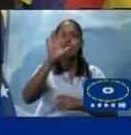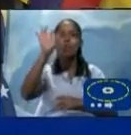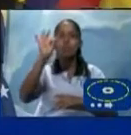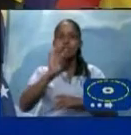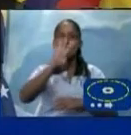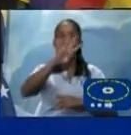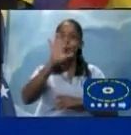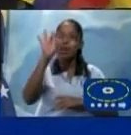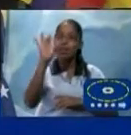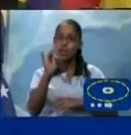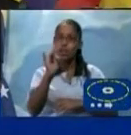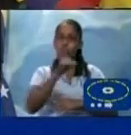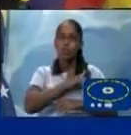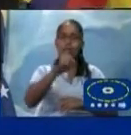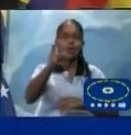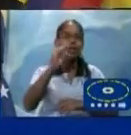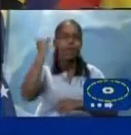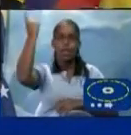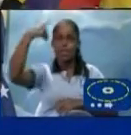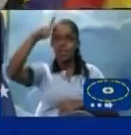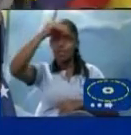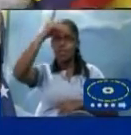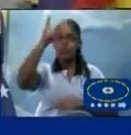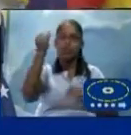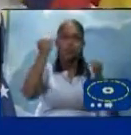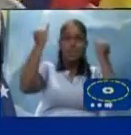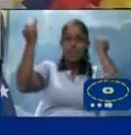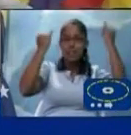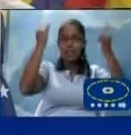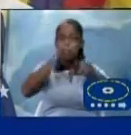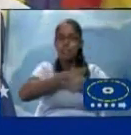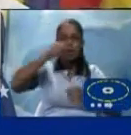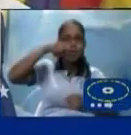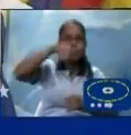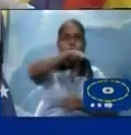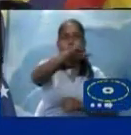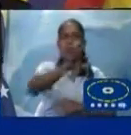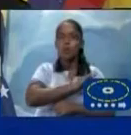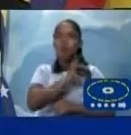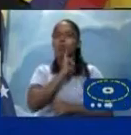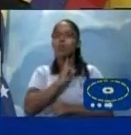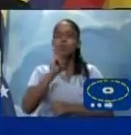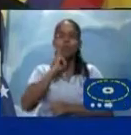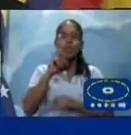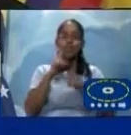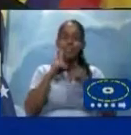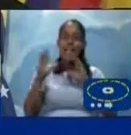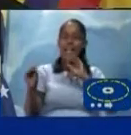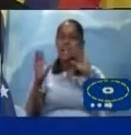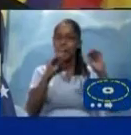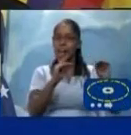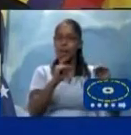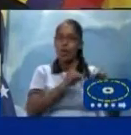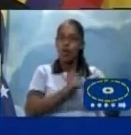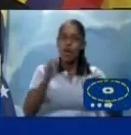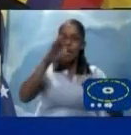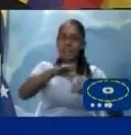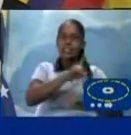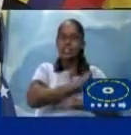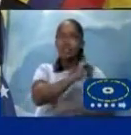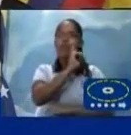1948, David Ben-Gurión, un idealista del pueblo judío, declaró: el Estado